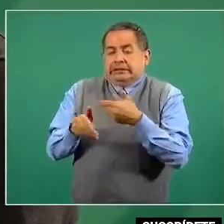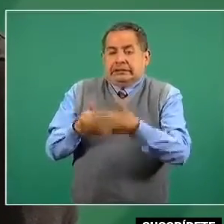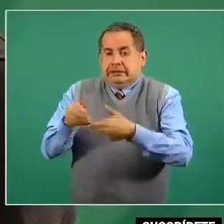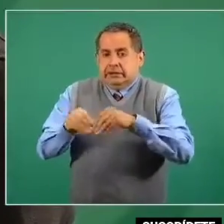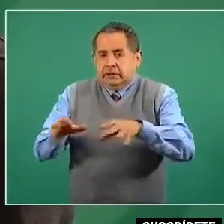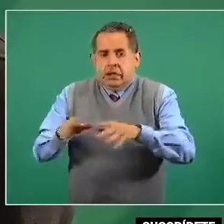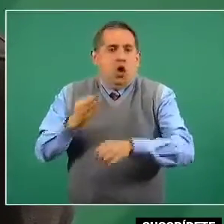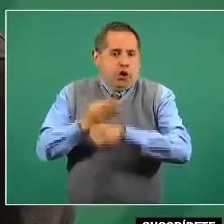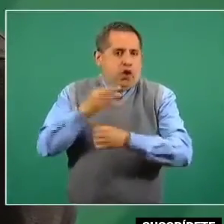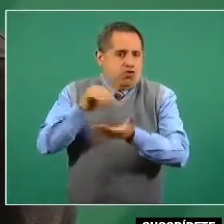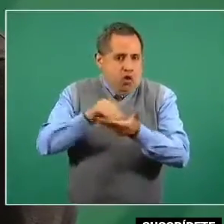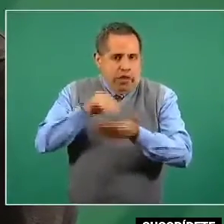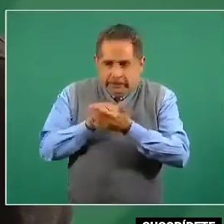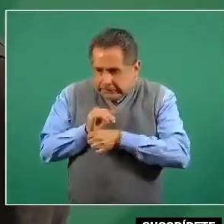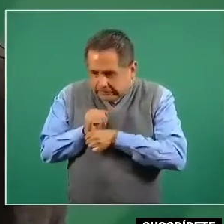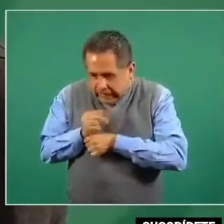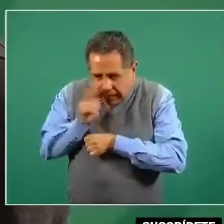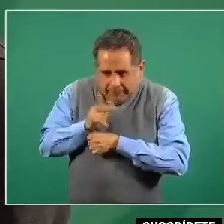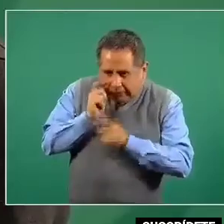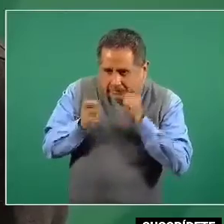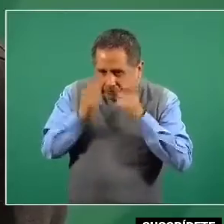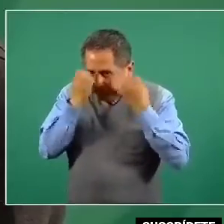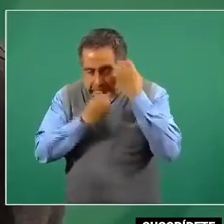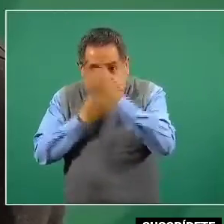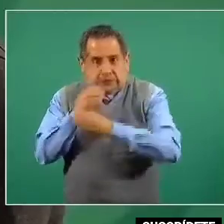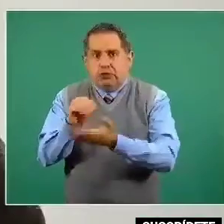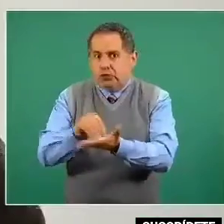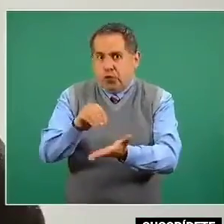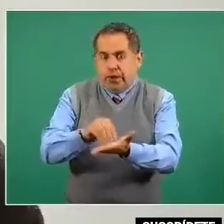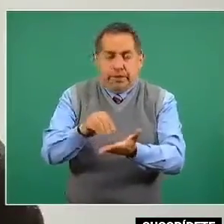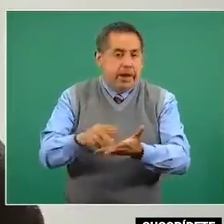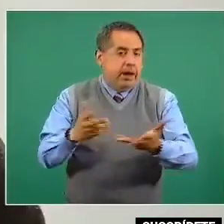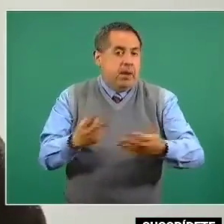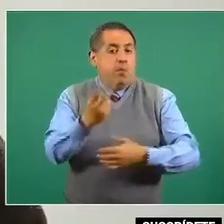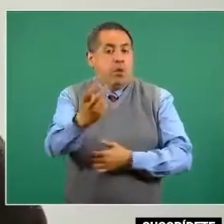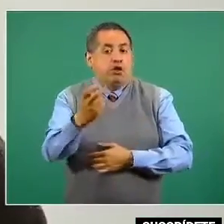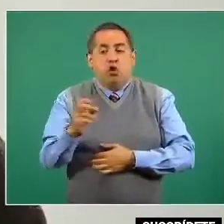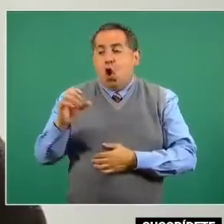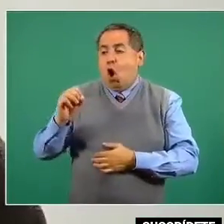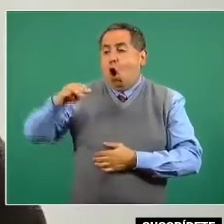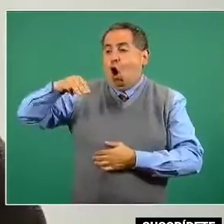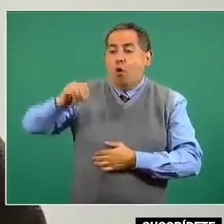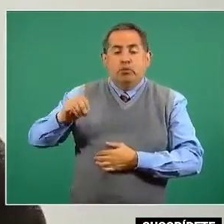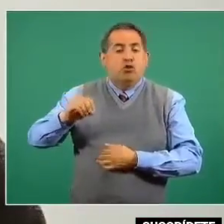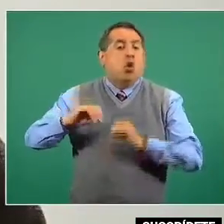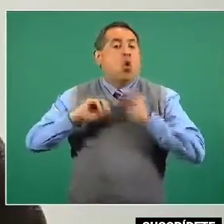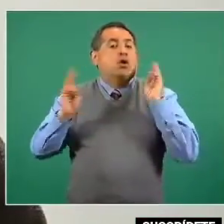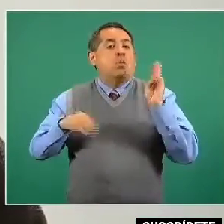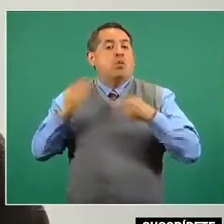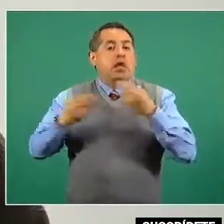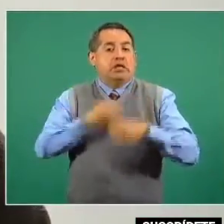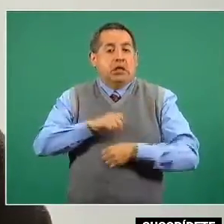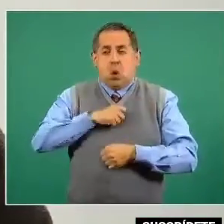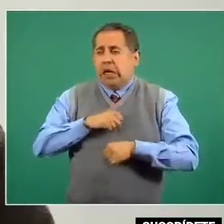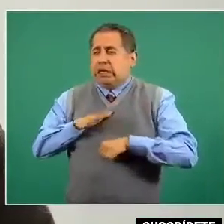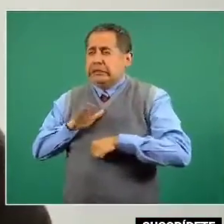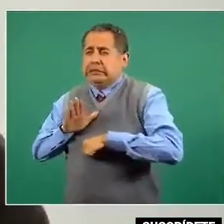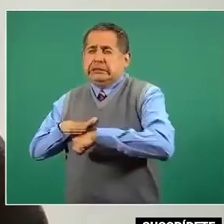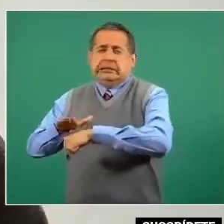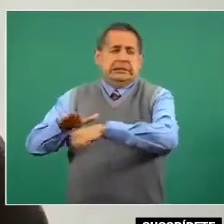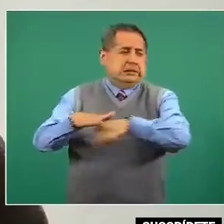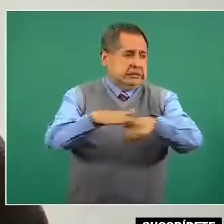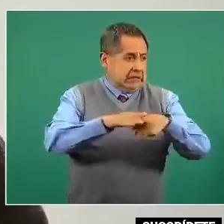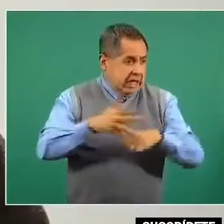de seguir siendo investigada, y esa es la principal razón por la cual la Organización Mundial de la Salud ha llamado a todos los países que